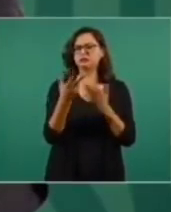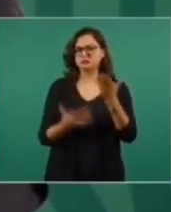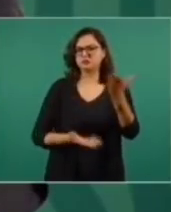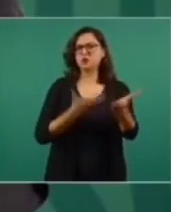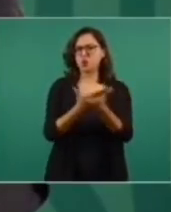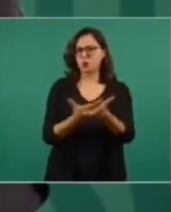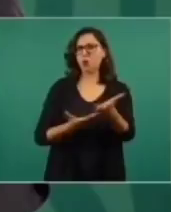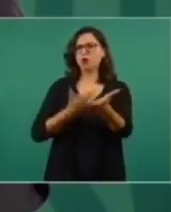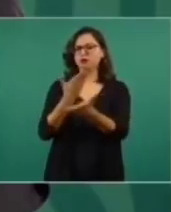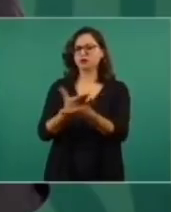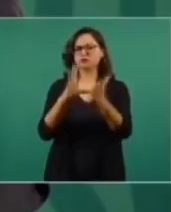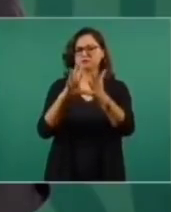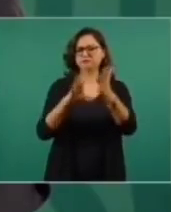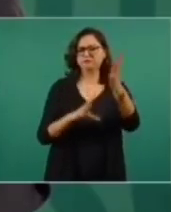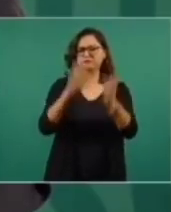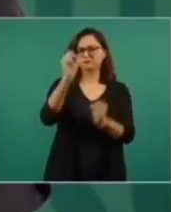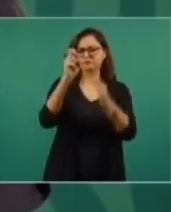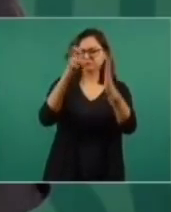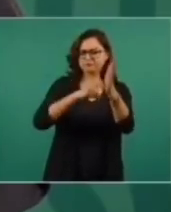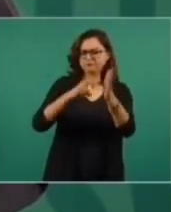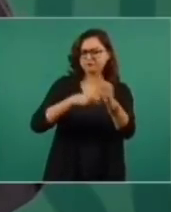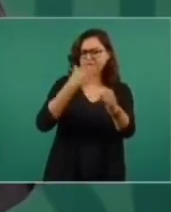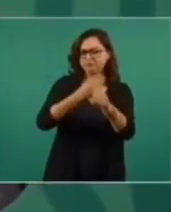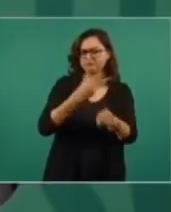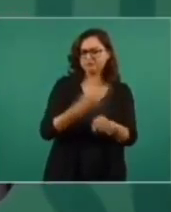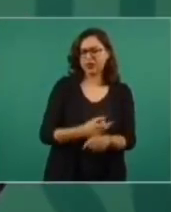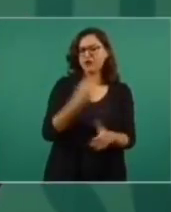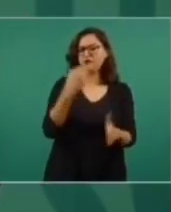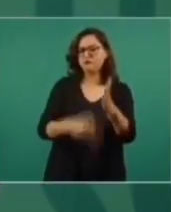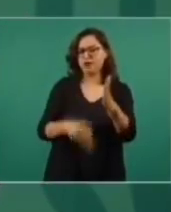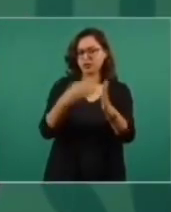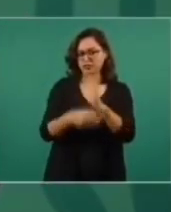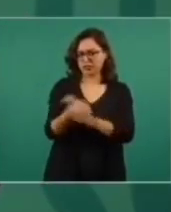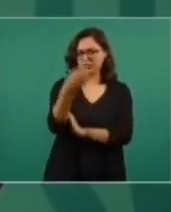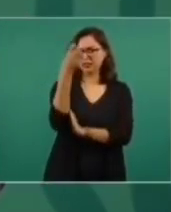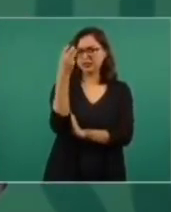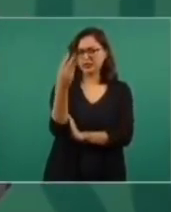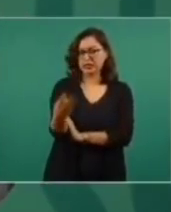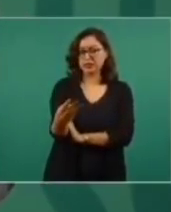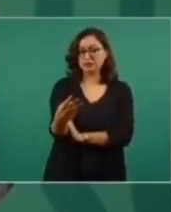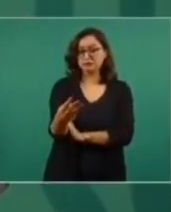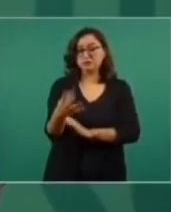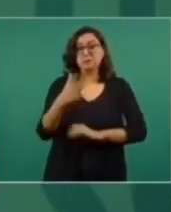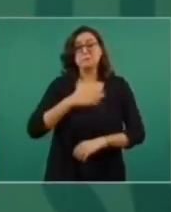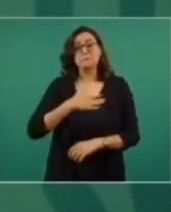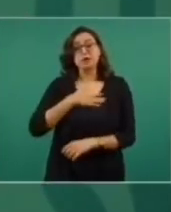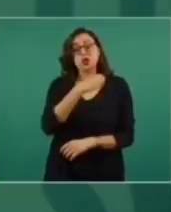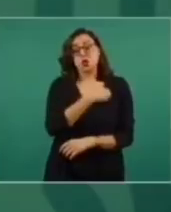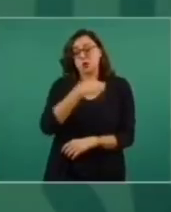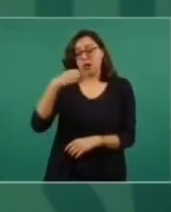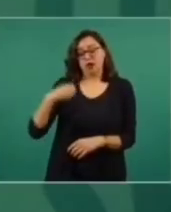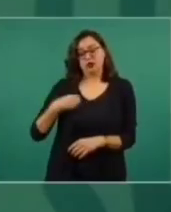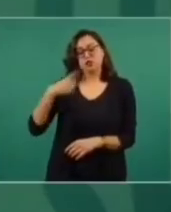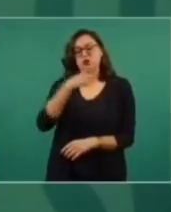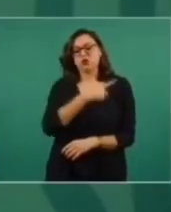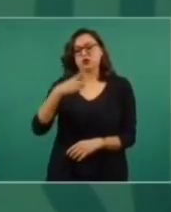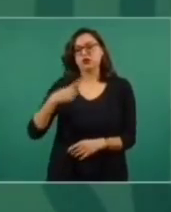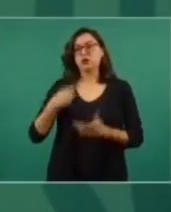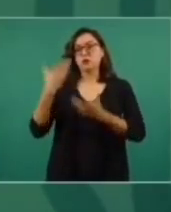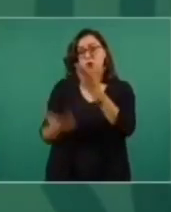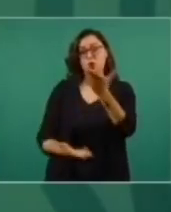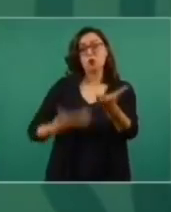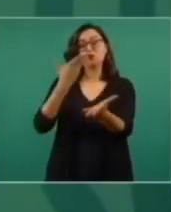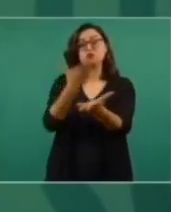de presentarlas porque considero que son necesarias y